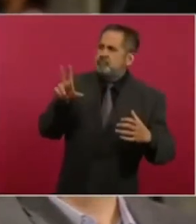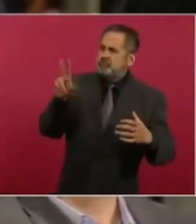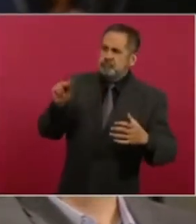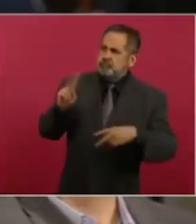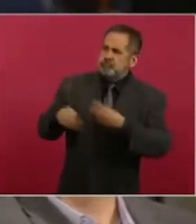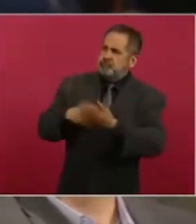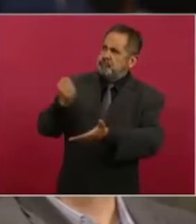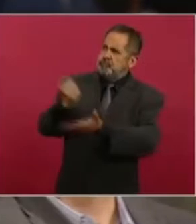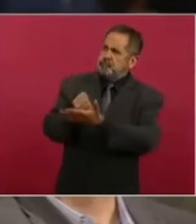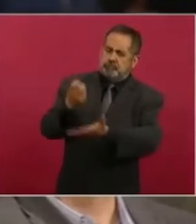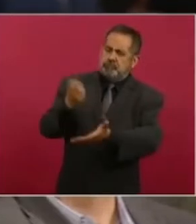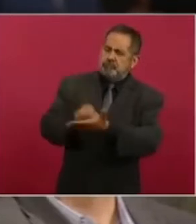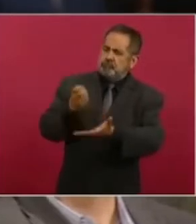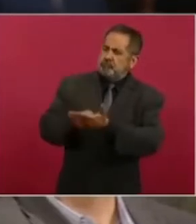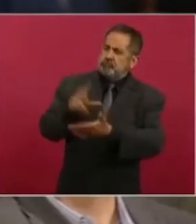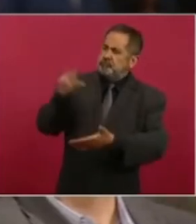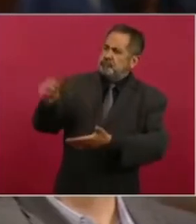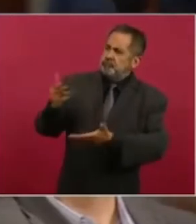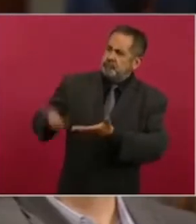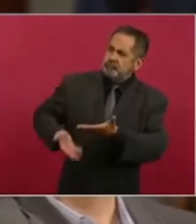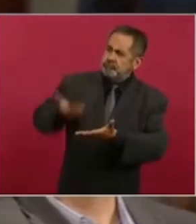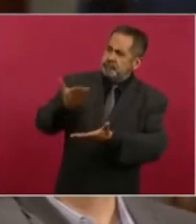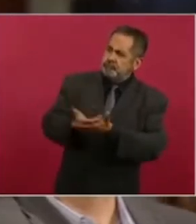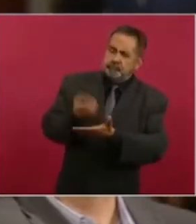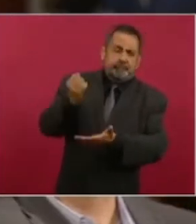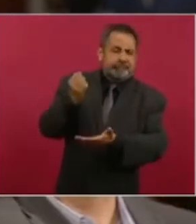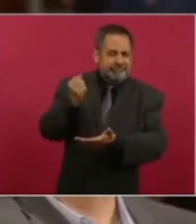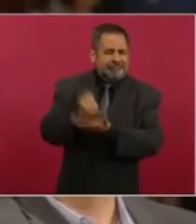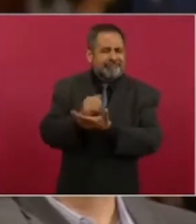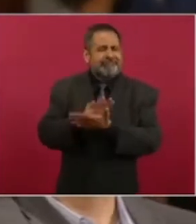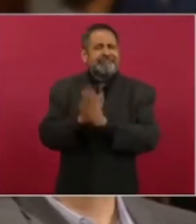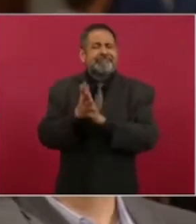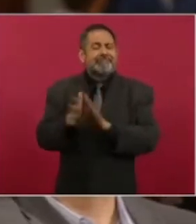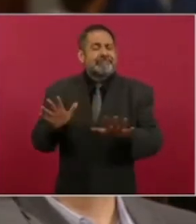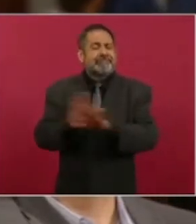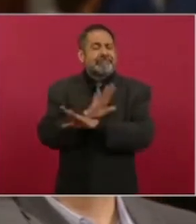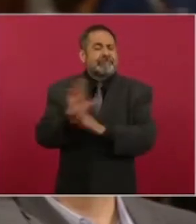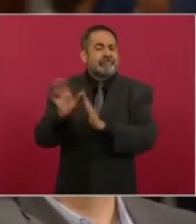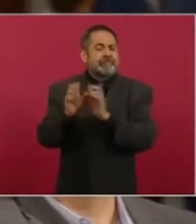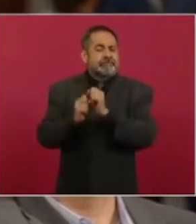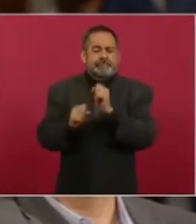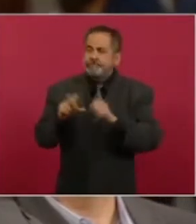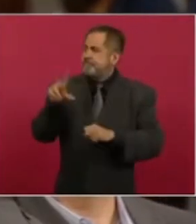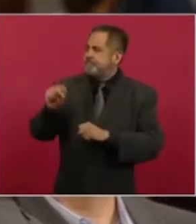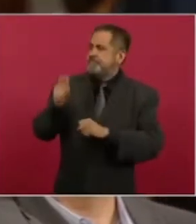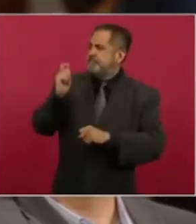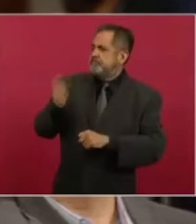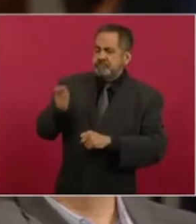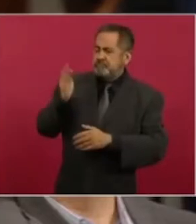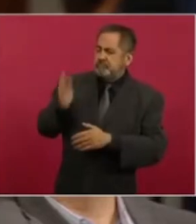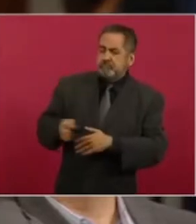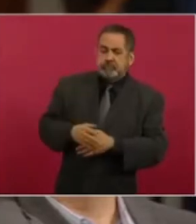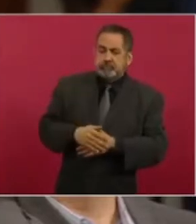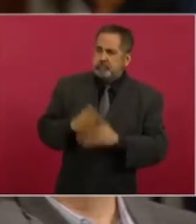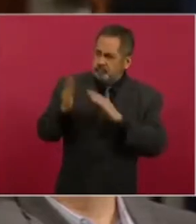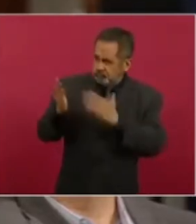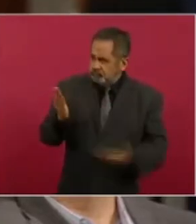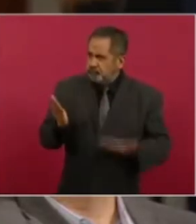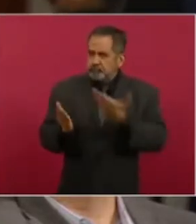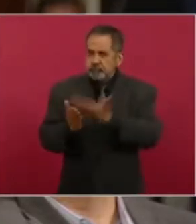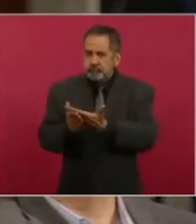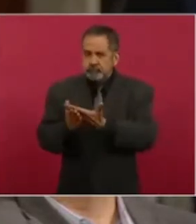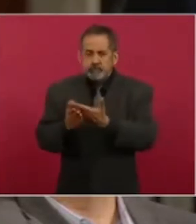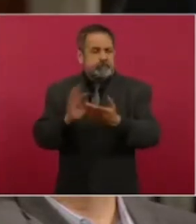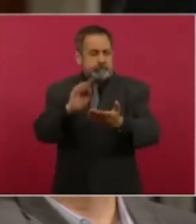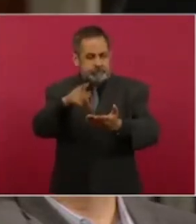aprobar su iniciativa de reforma constitucional y hace una propuesta que seguramente usted